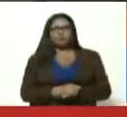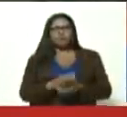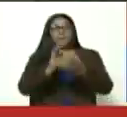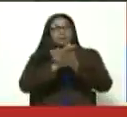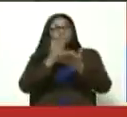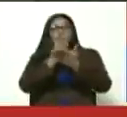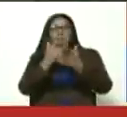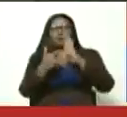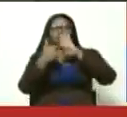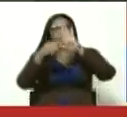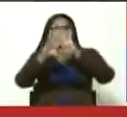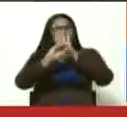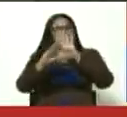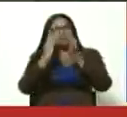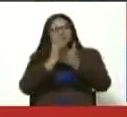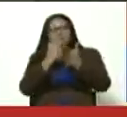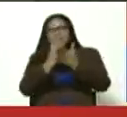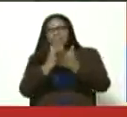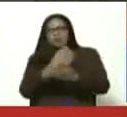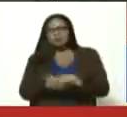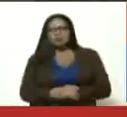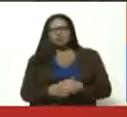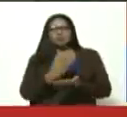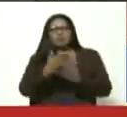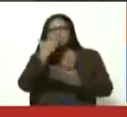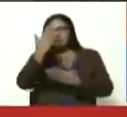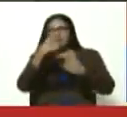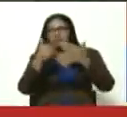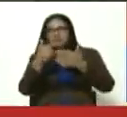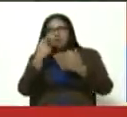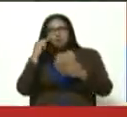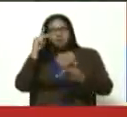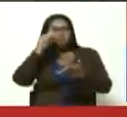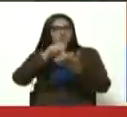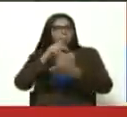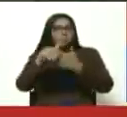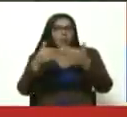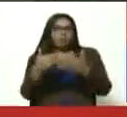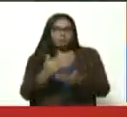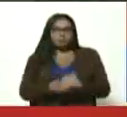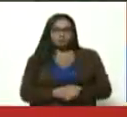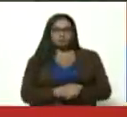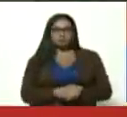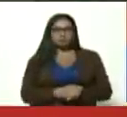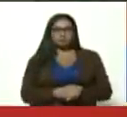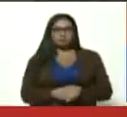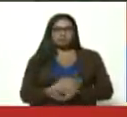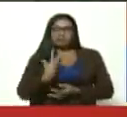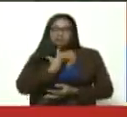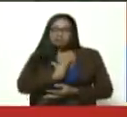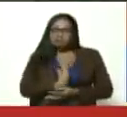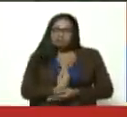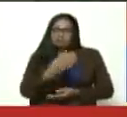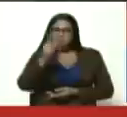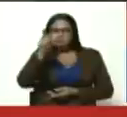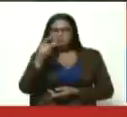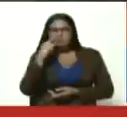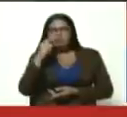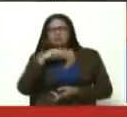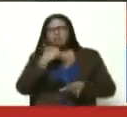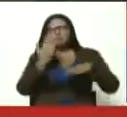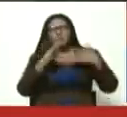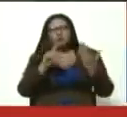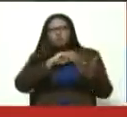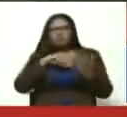nos dio el ejemplo en todos los frentes donde le tocó estar a él desafortunadamente puedes partido lo